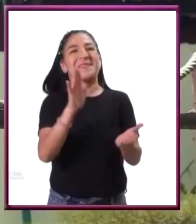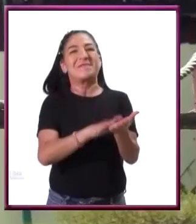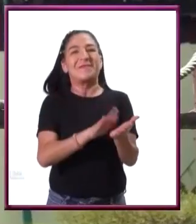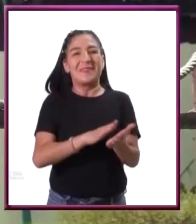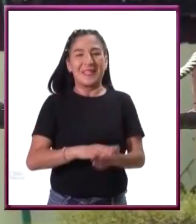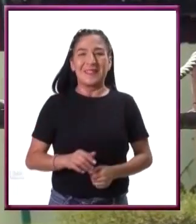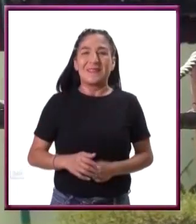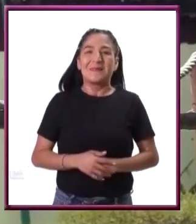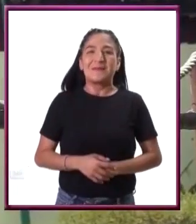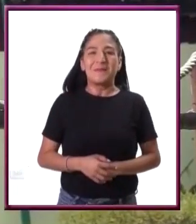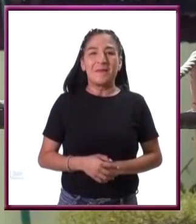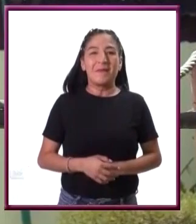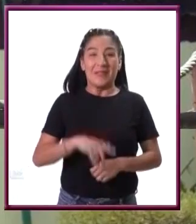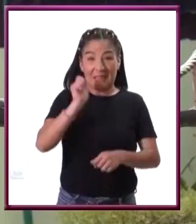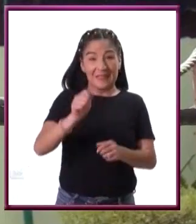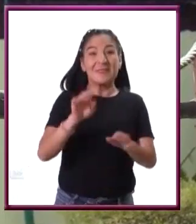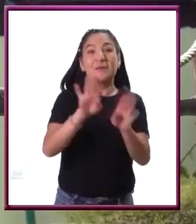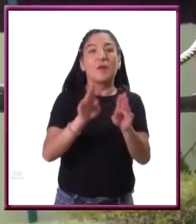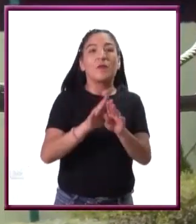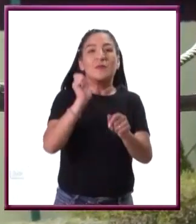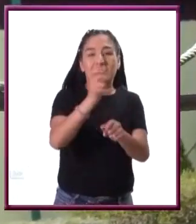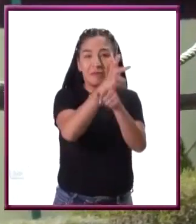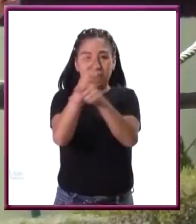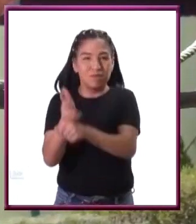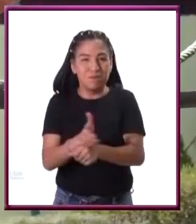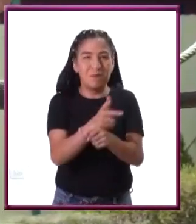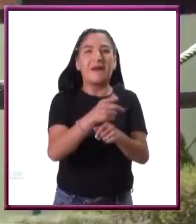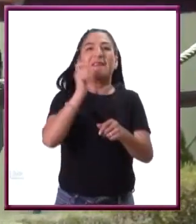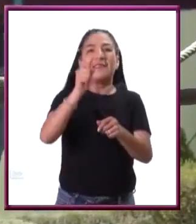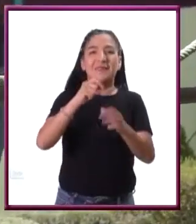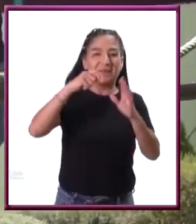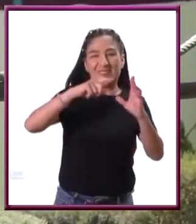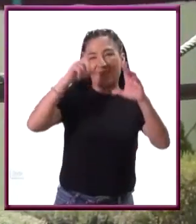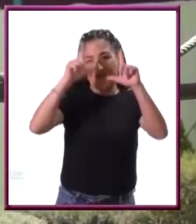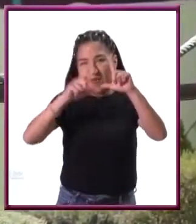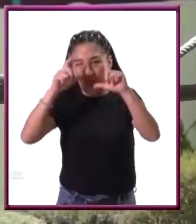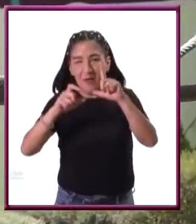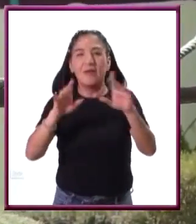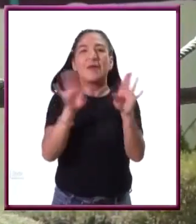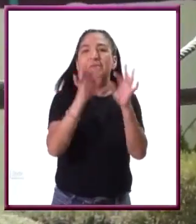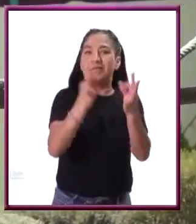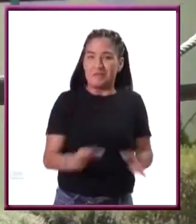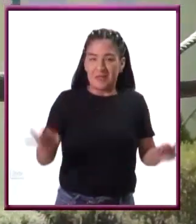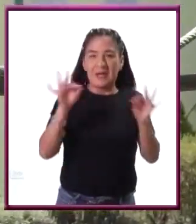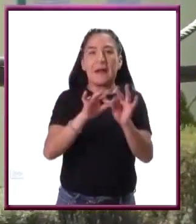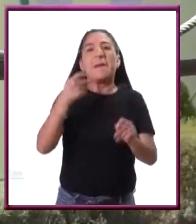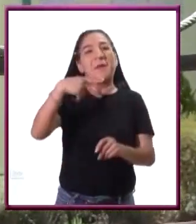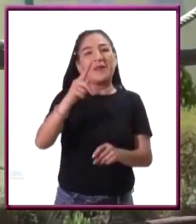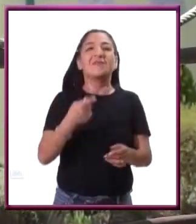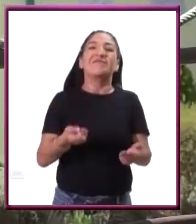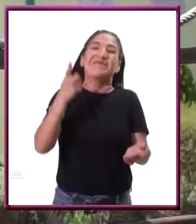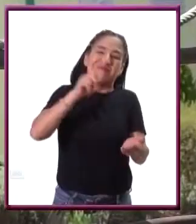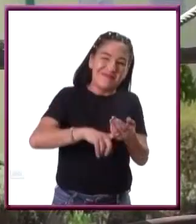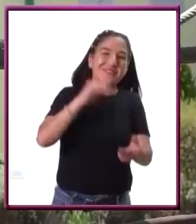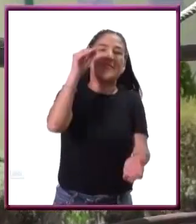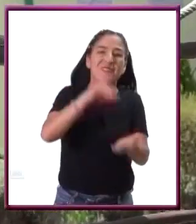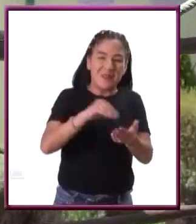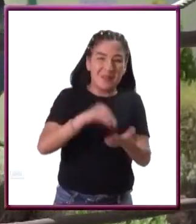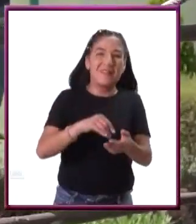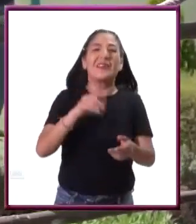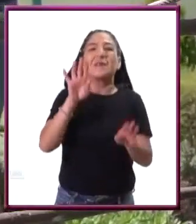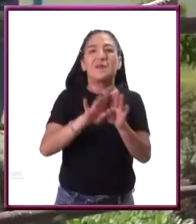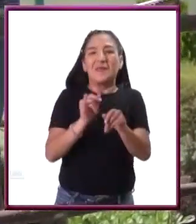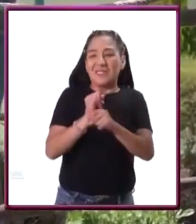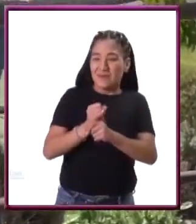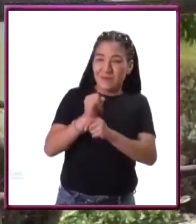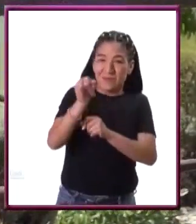Las cámaras son unos aparatos excepcionales, sin duda, pero todavía están muy lejos de acercarse a la perfección de lo que inspiró su